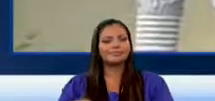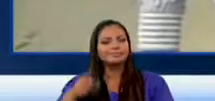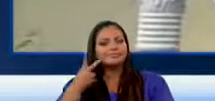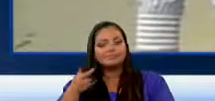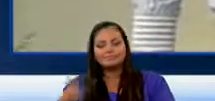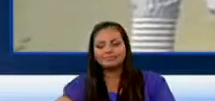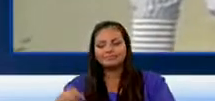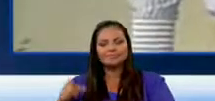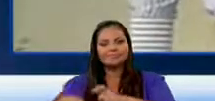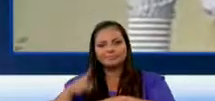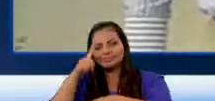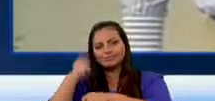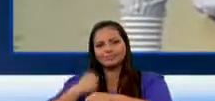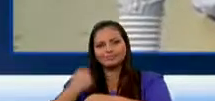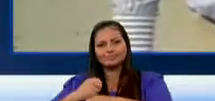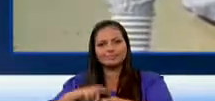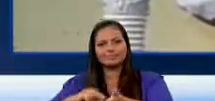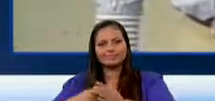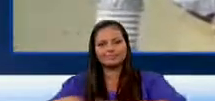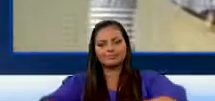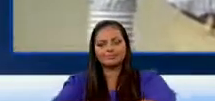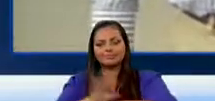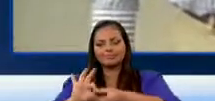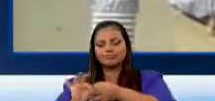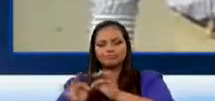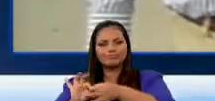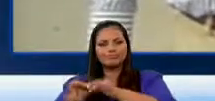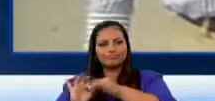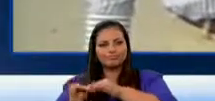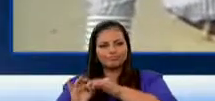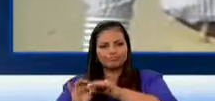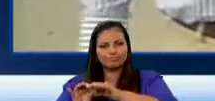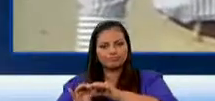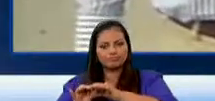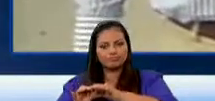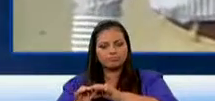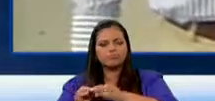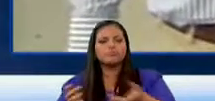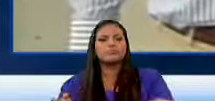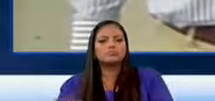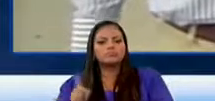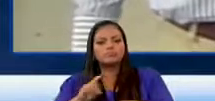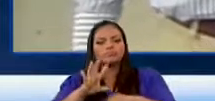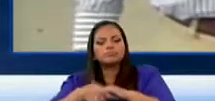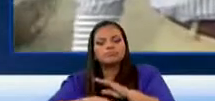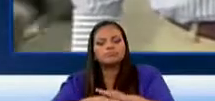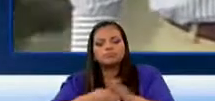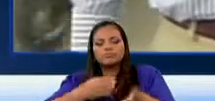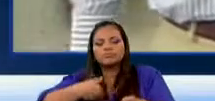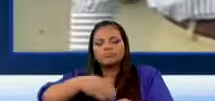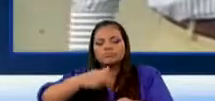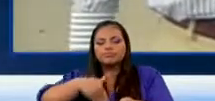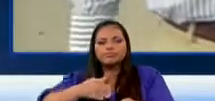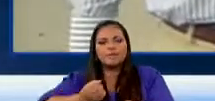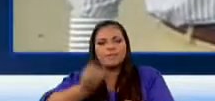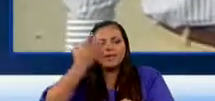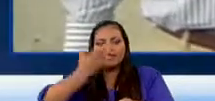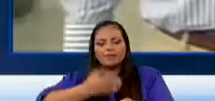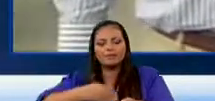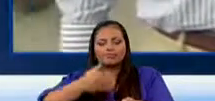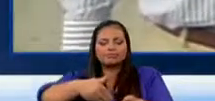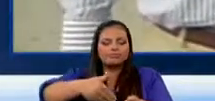ahí ya no sería definitivamente necesario un paso peatonal. Ya no, porque si le ponen la zona cebra y tienen los semáforos, ¿para qué? ¿Para qué otra cosa? Como que salen sobrando,